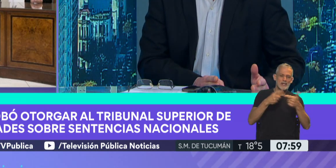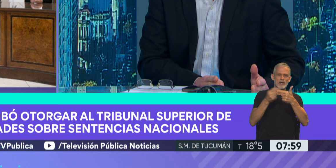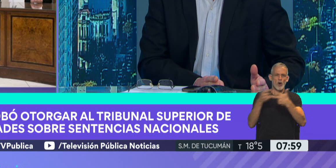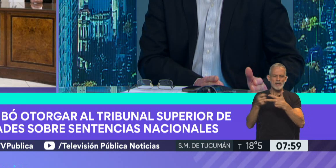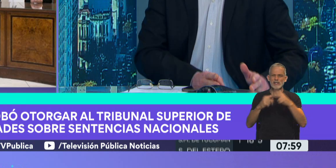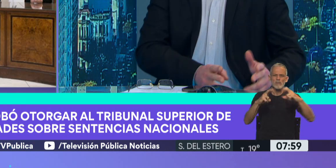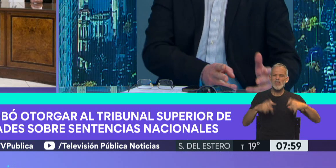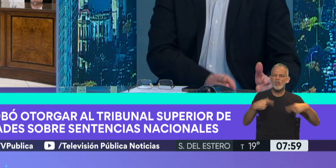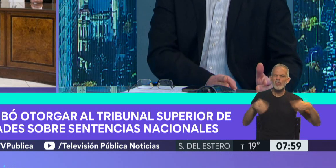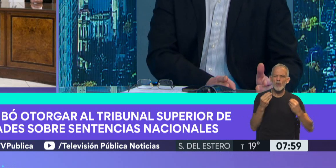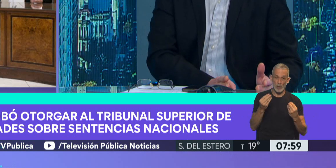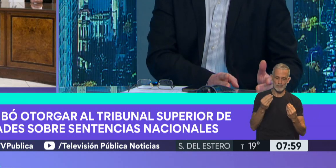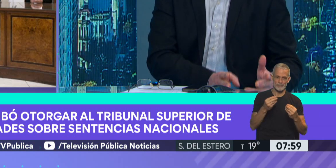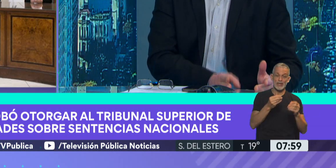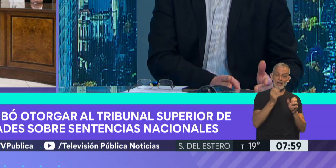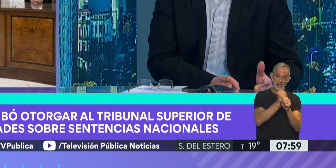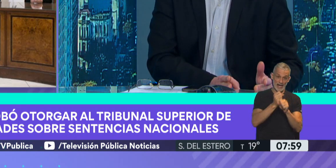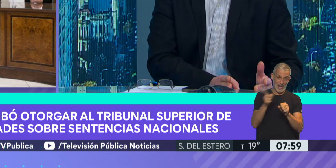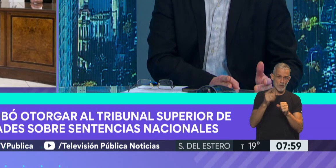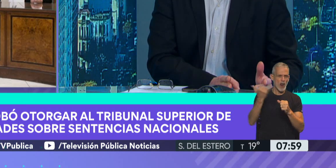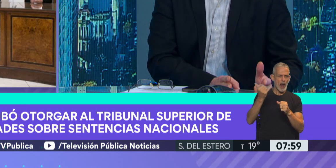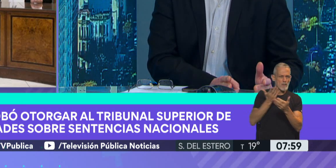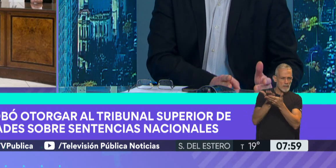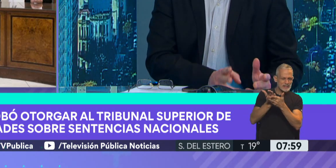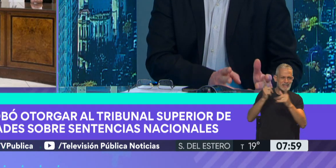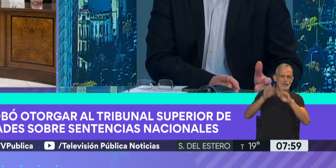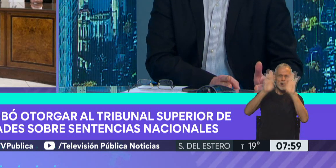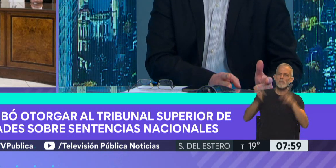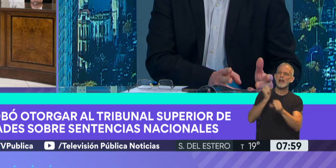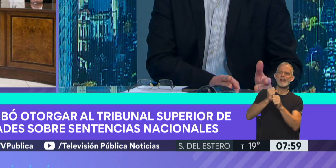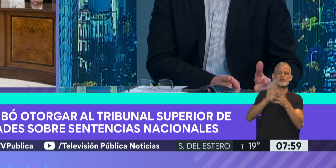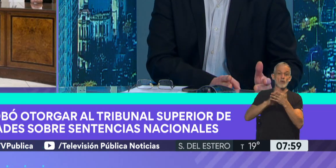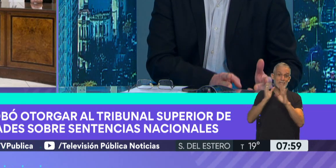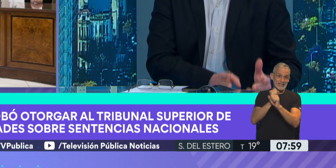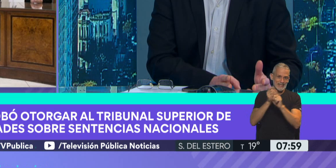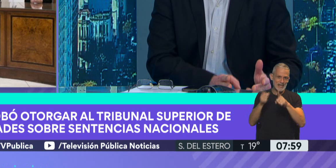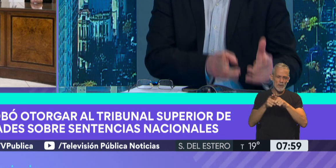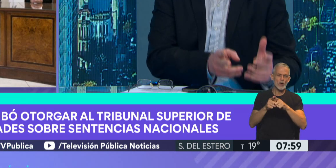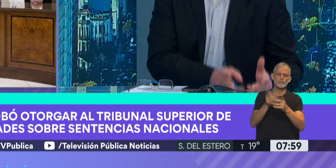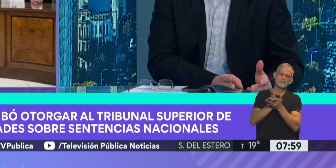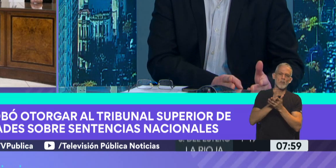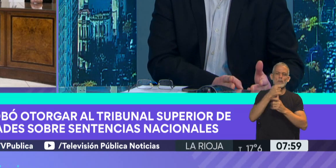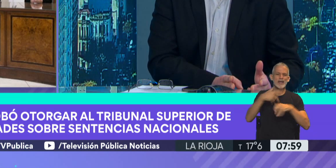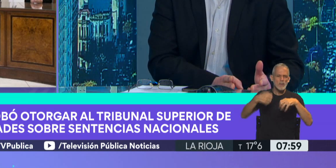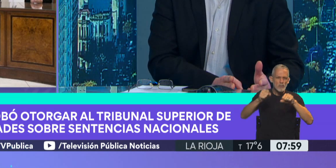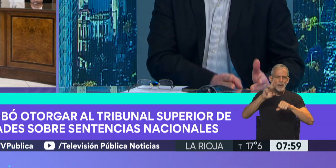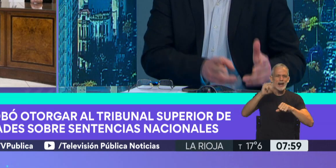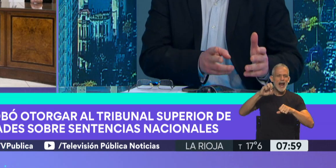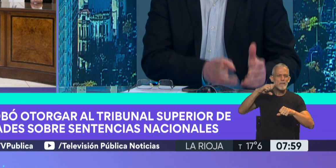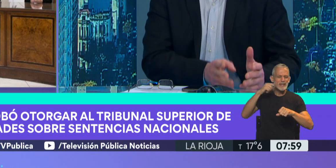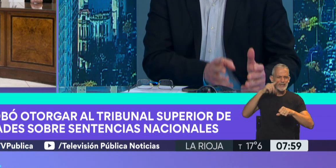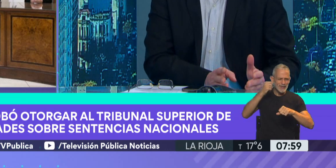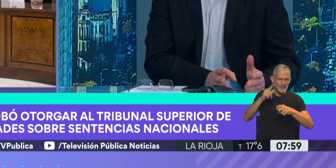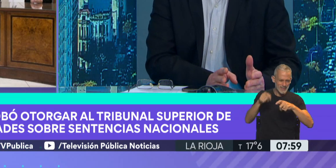causas hablamos? Bueno, las del fuero laboral hay presentaciones por los derechos de los trabajadores de los delivery, los de Rappi.